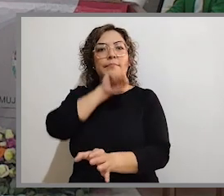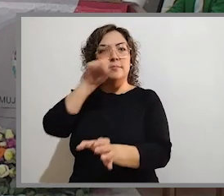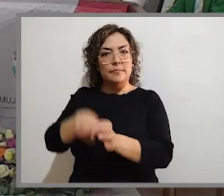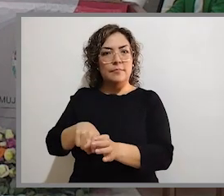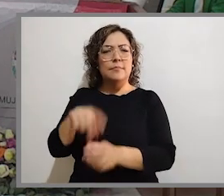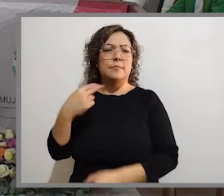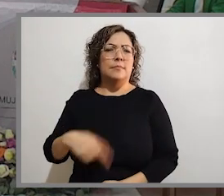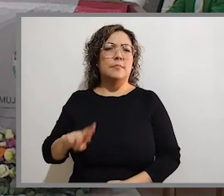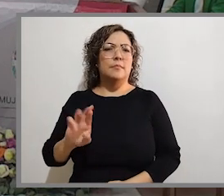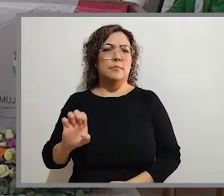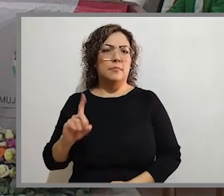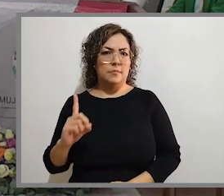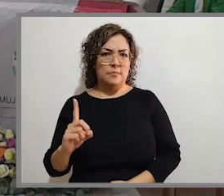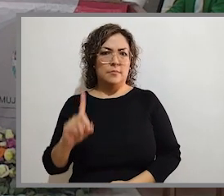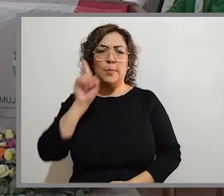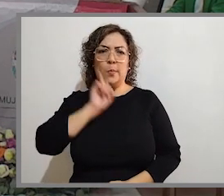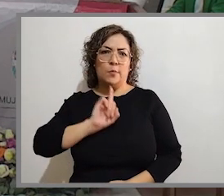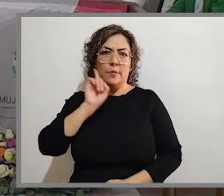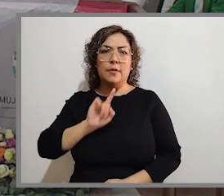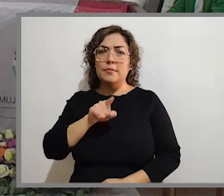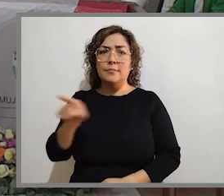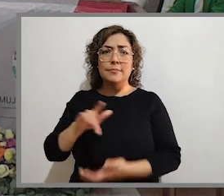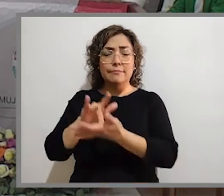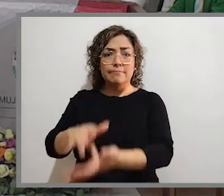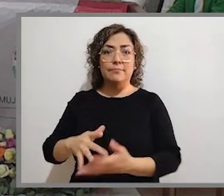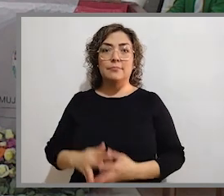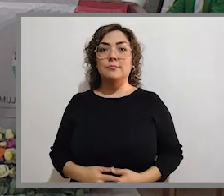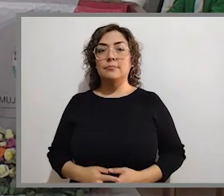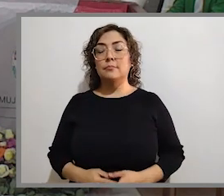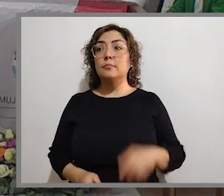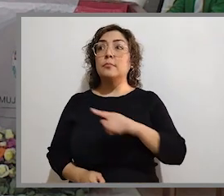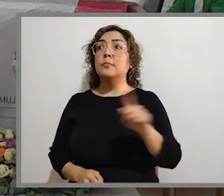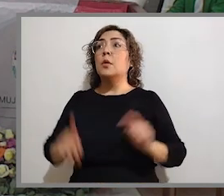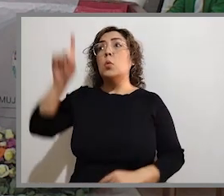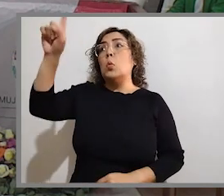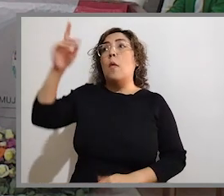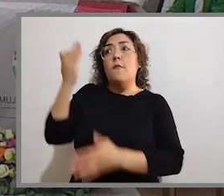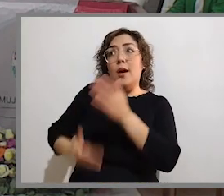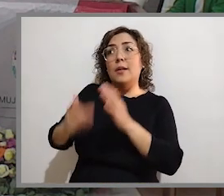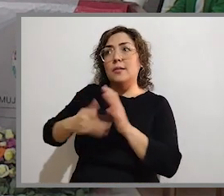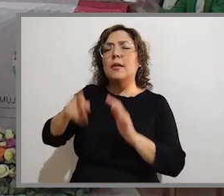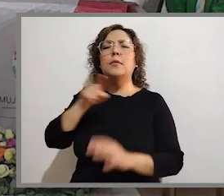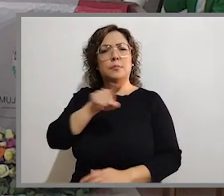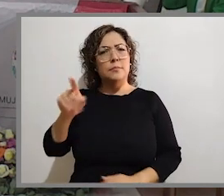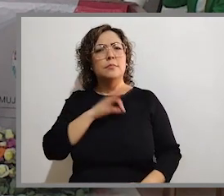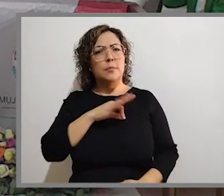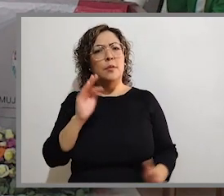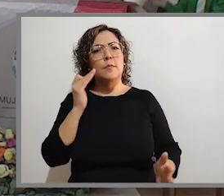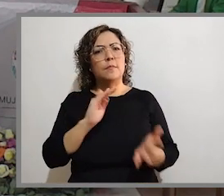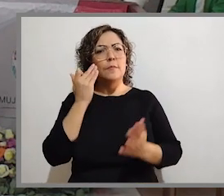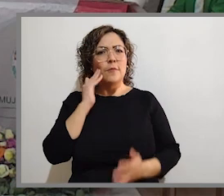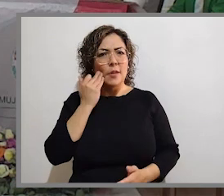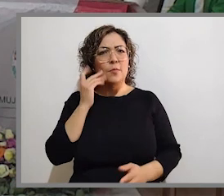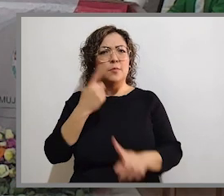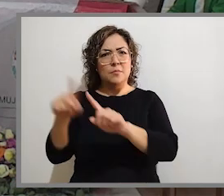pueden realizar. Pueden mandar por ahí un mensaje a las redes sociales del instituto o al correo oficial del instituto y les